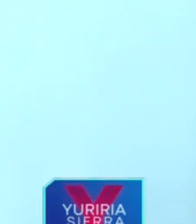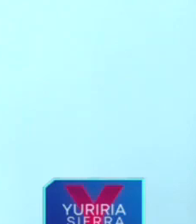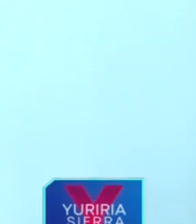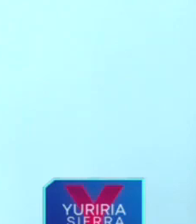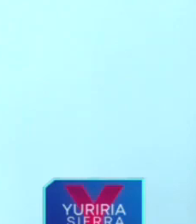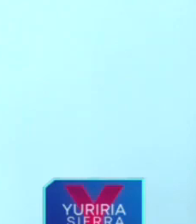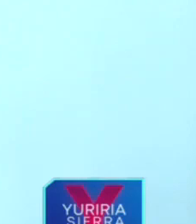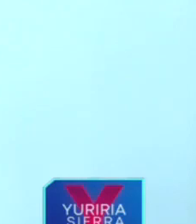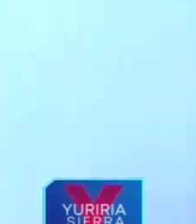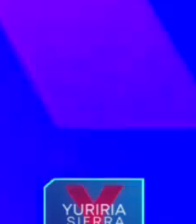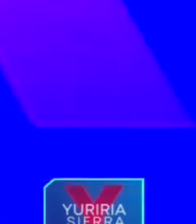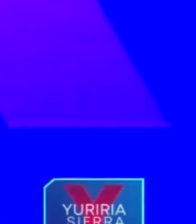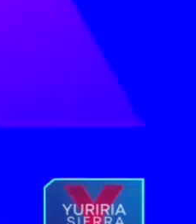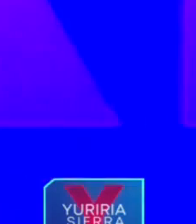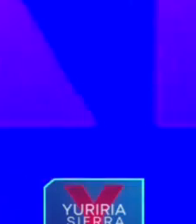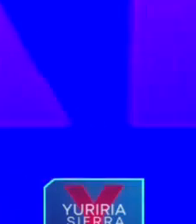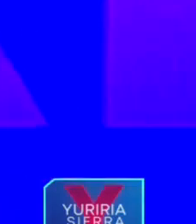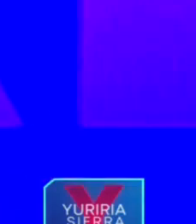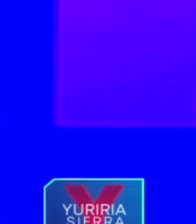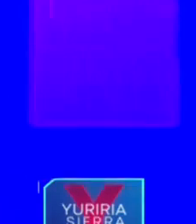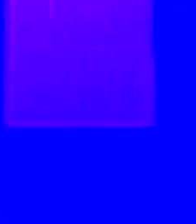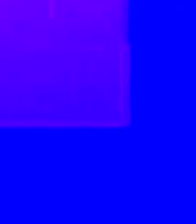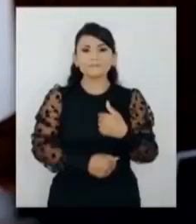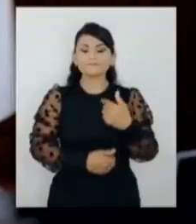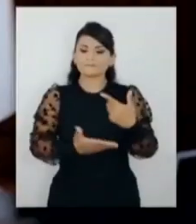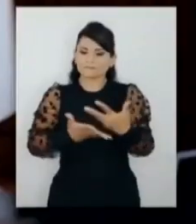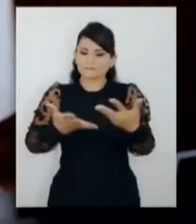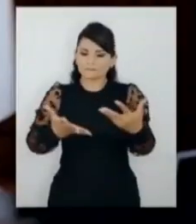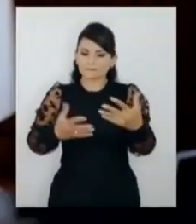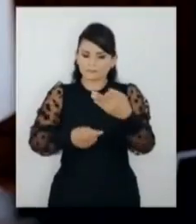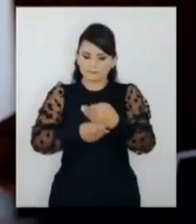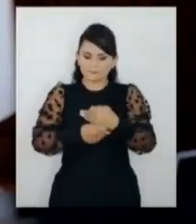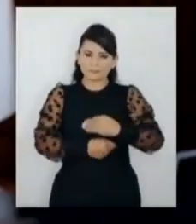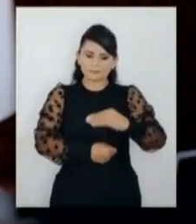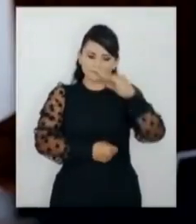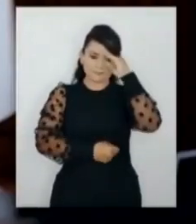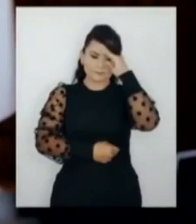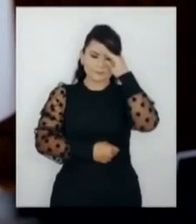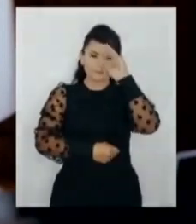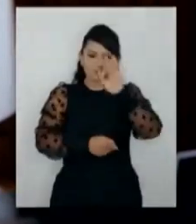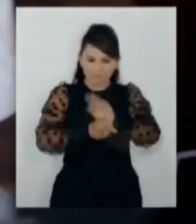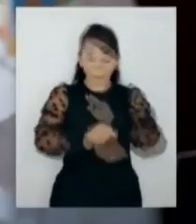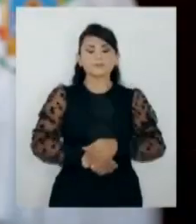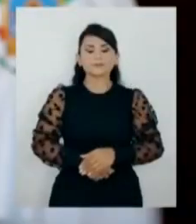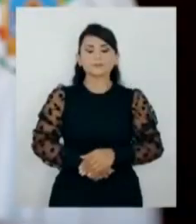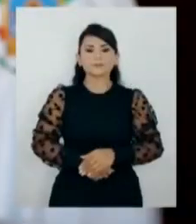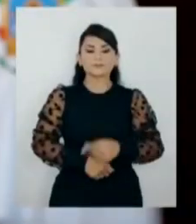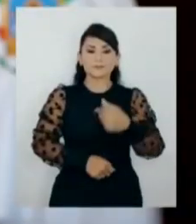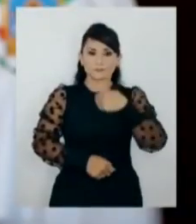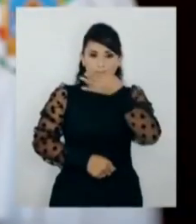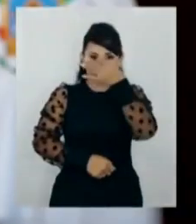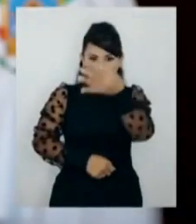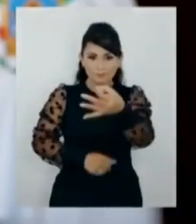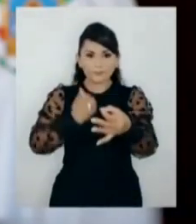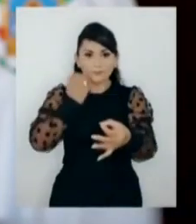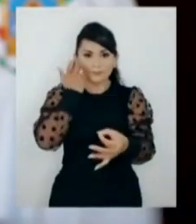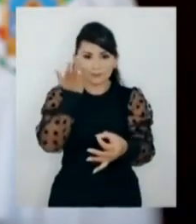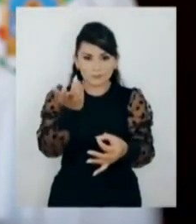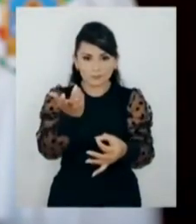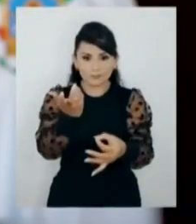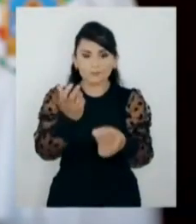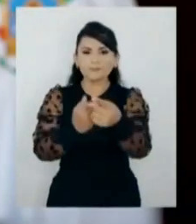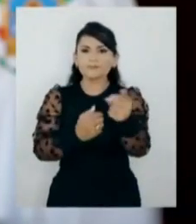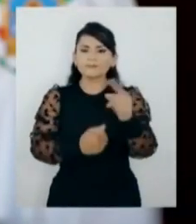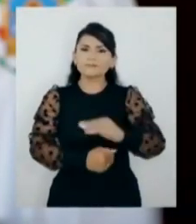en otros temas en querétaro el gobernador francisco domínguez anunció que se liquidó al cien por ciento la deuda por mil 144 millones de pesos